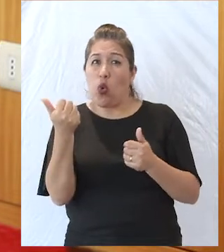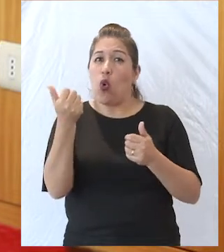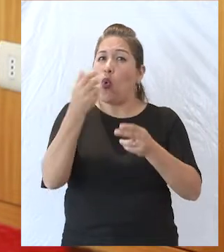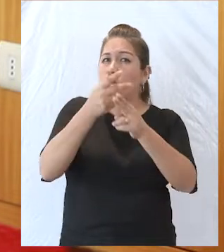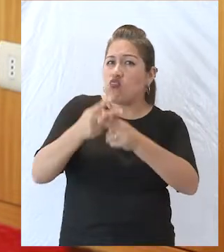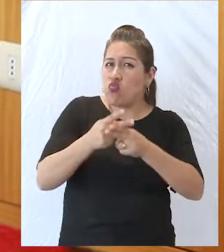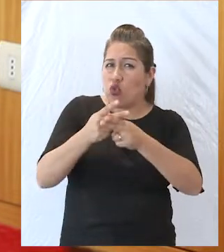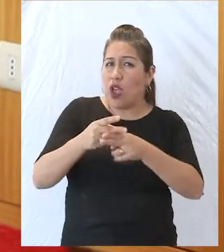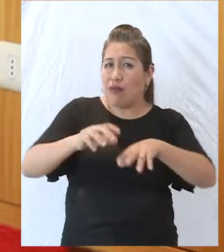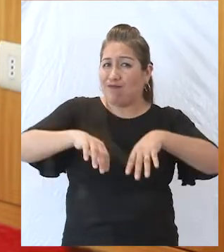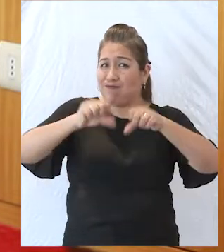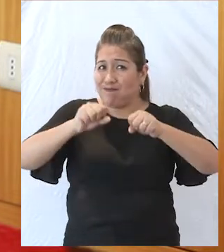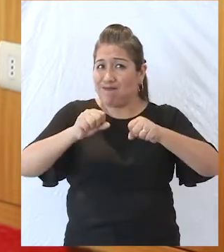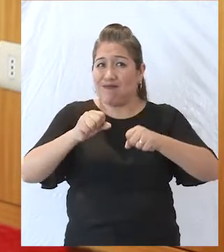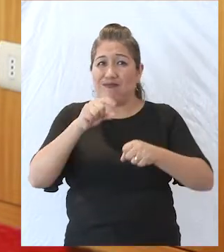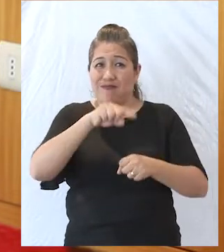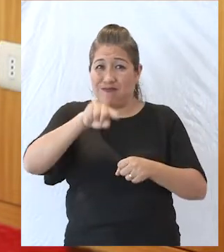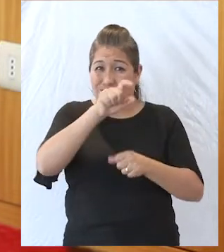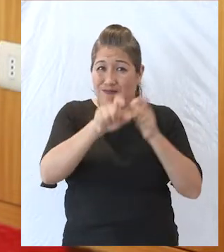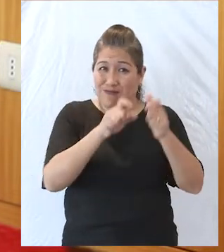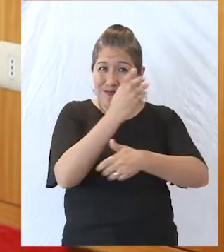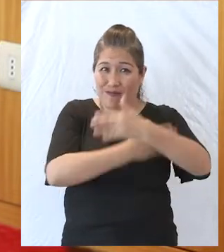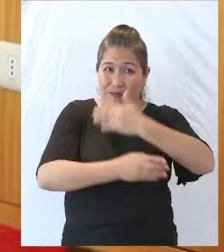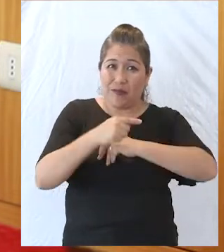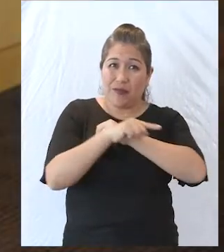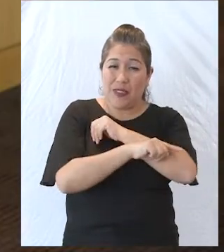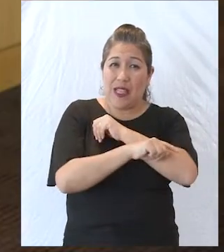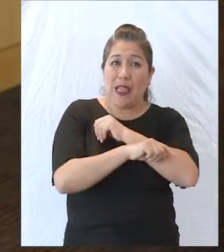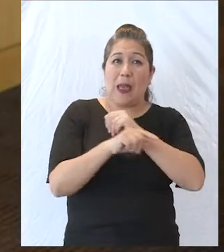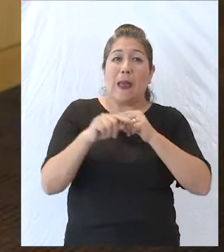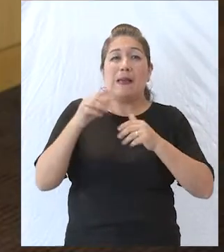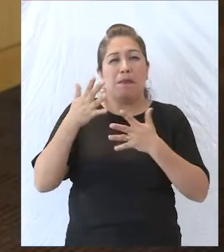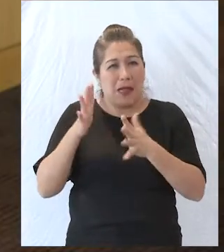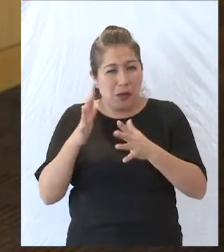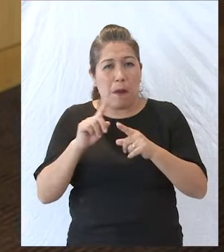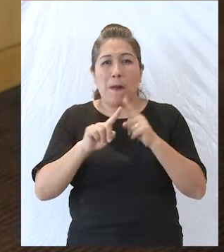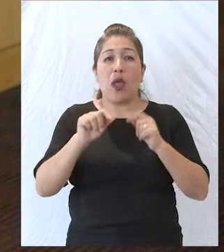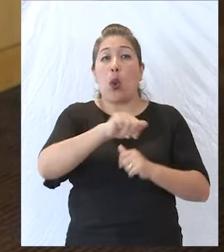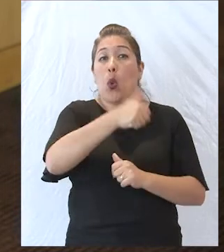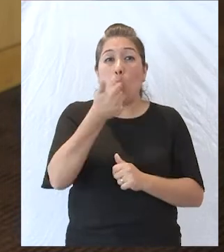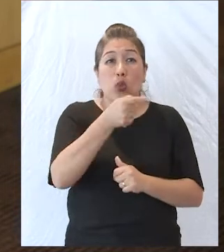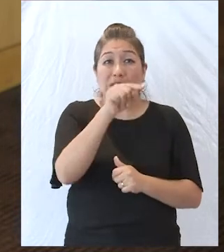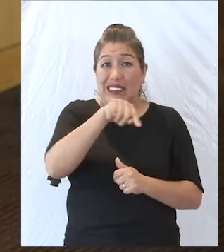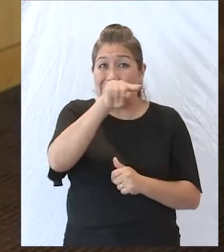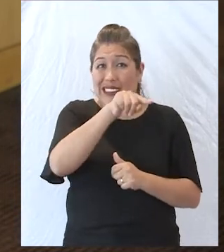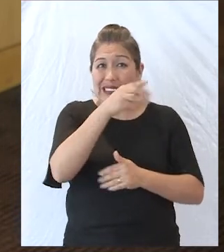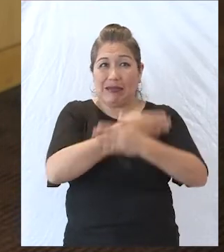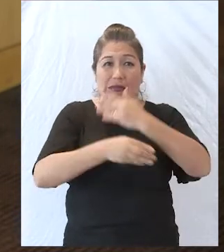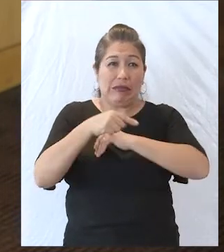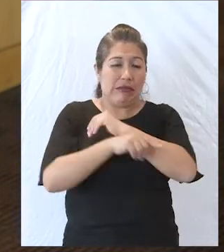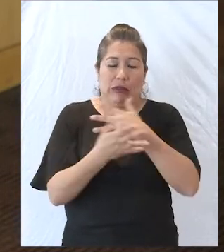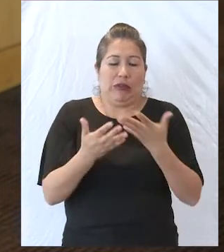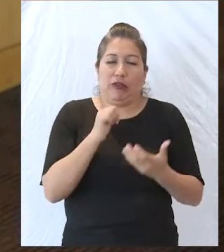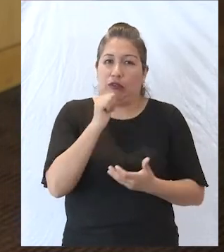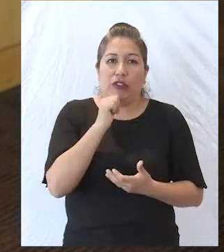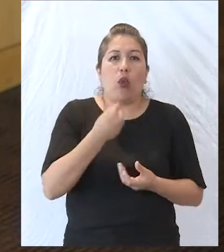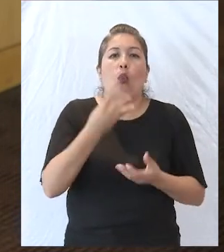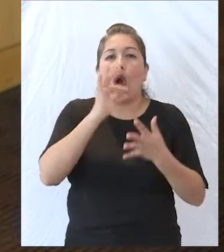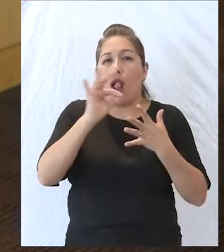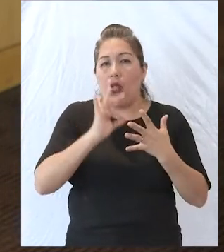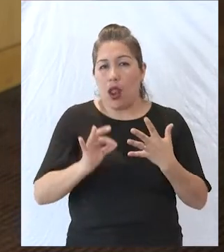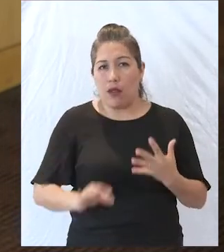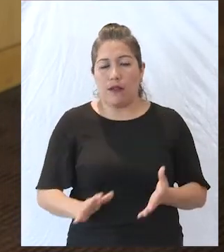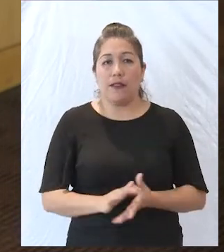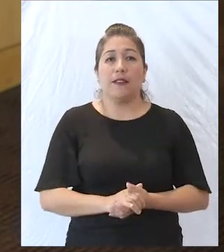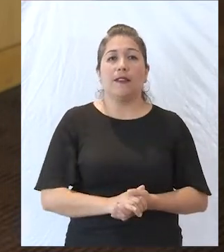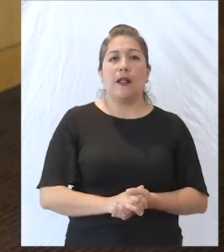Estamos recopilando, pero todavía no tenemos una data oficial. Yo creo que lo importante, además de las recomendaciones que ustedes